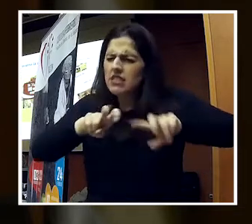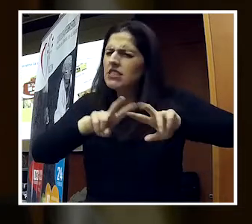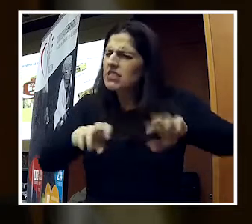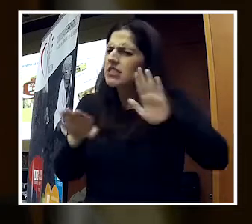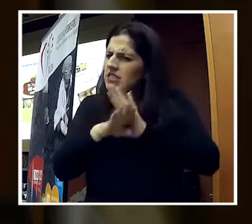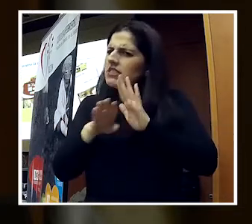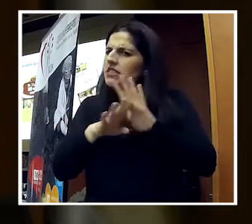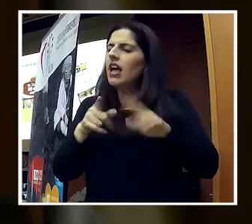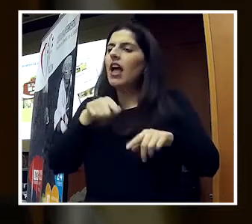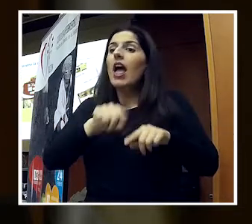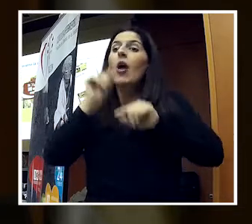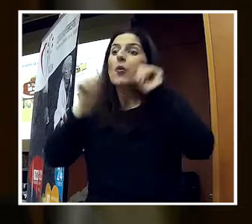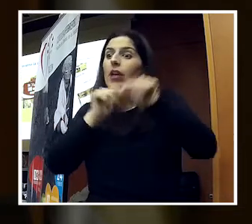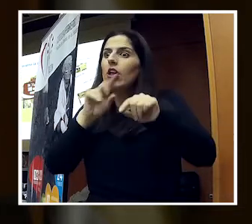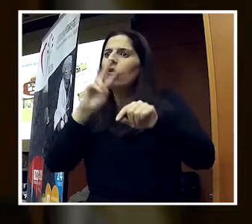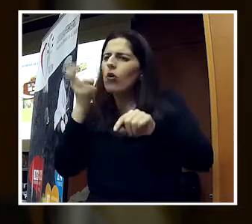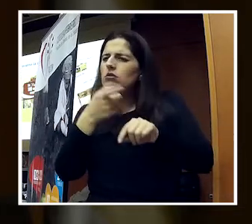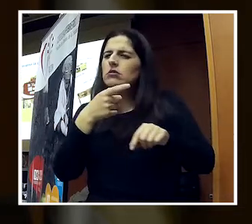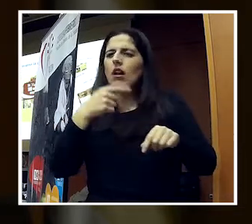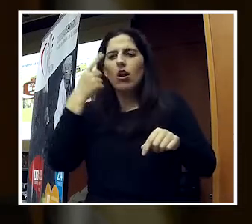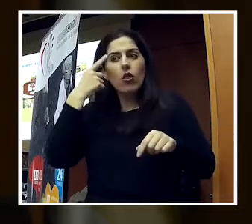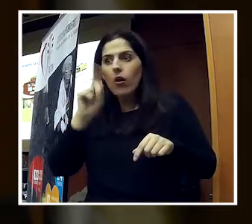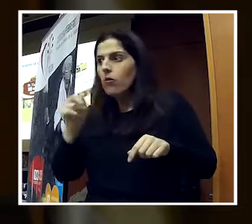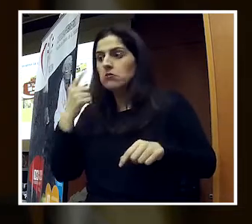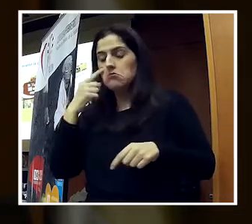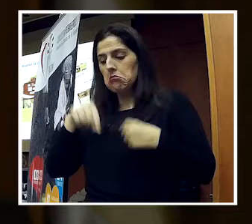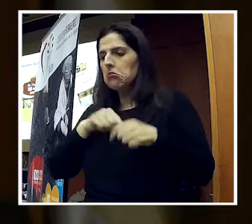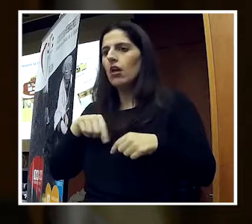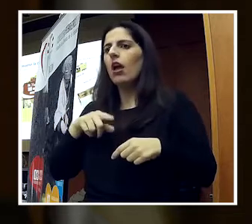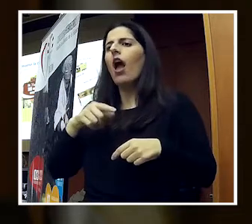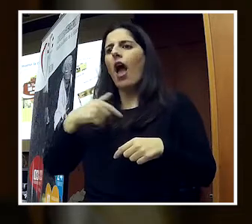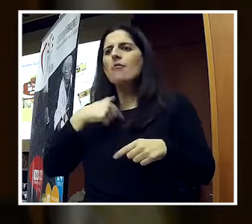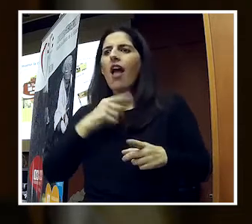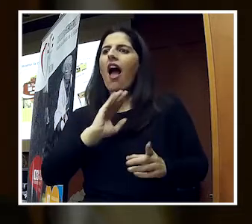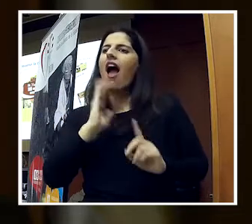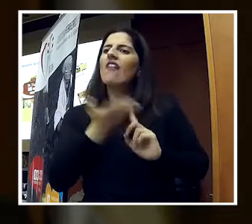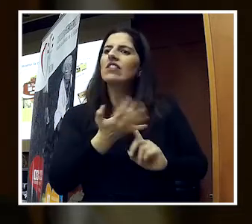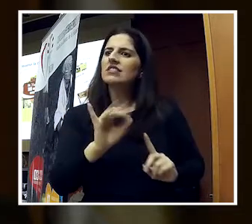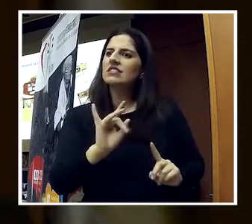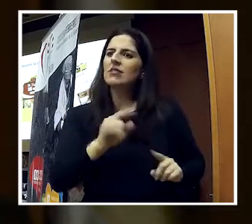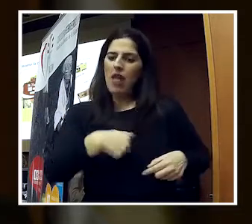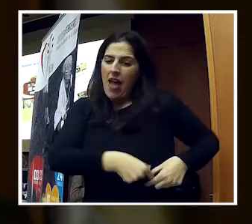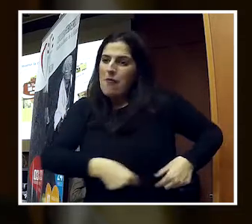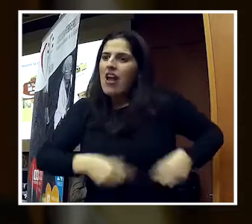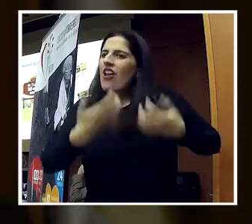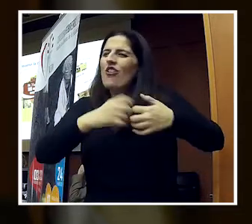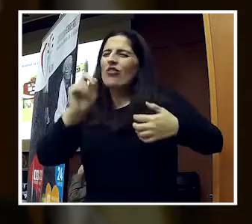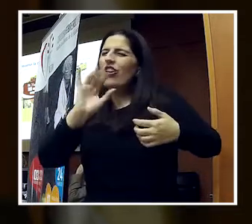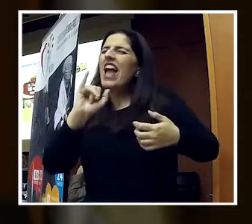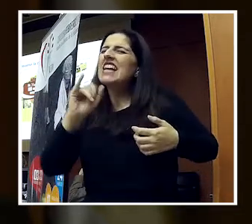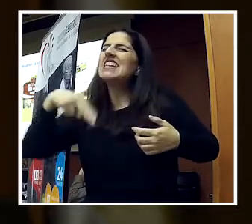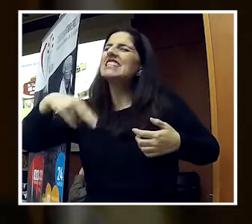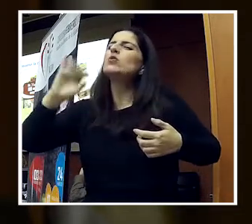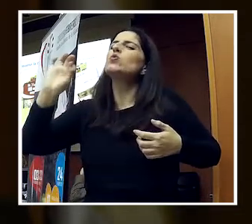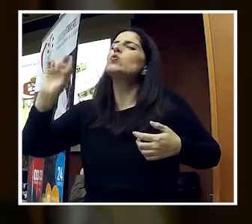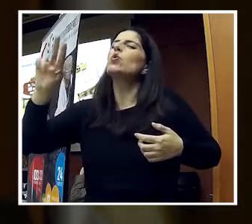ser virus a priori inocuos, y se está en la búsqueda de una vacuna para prevenir esa diabetes tipo